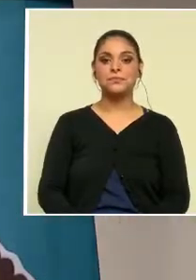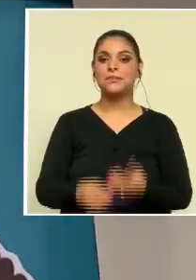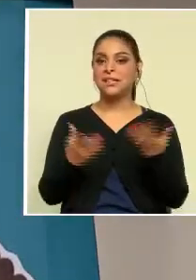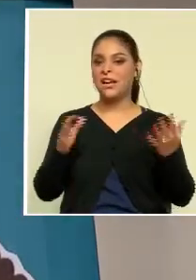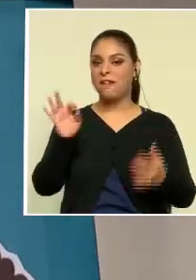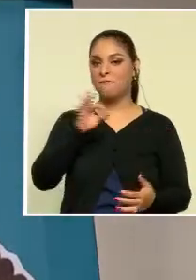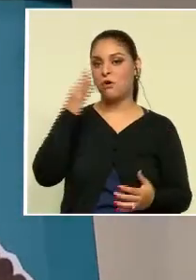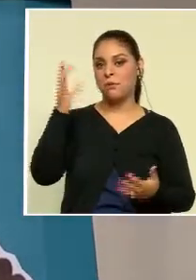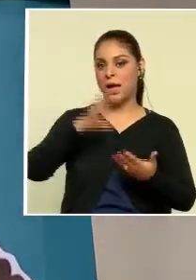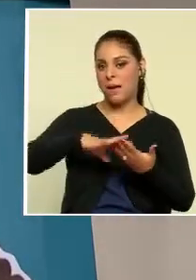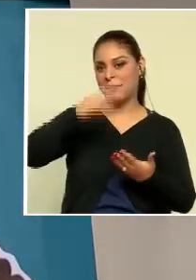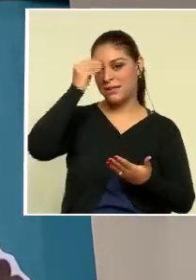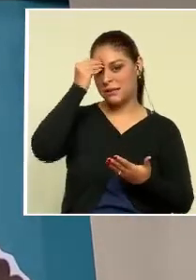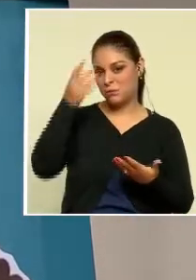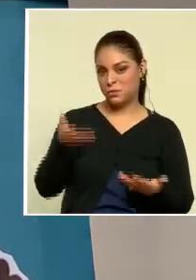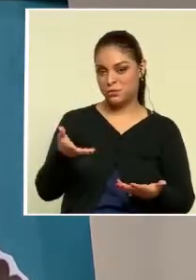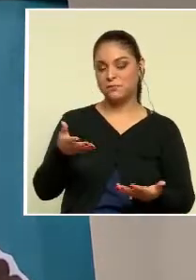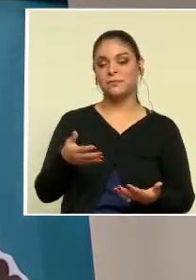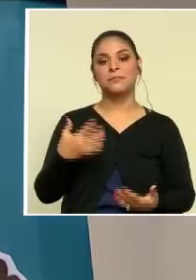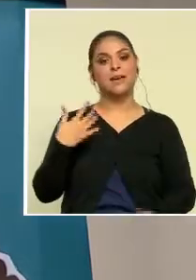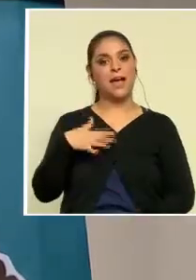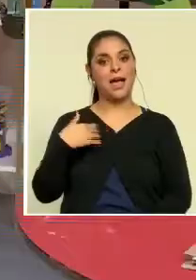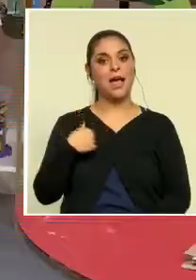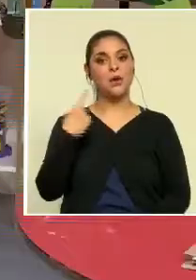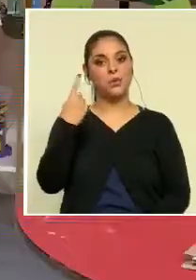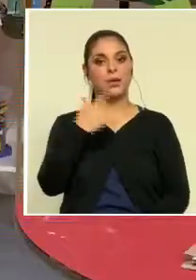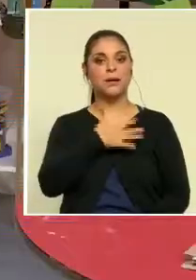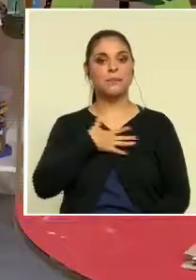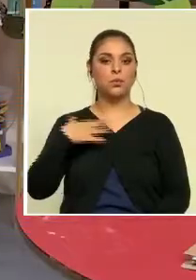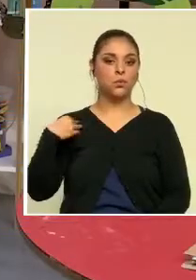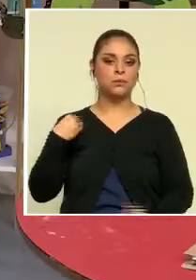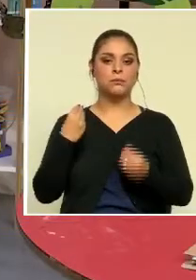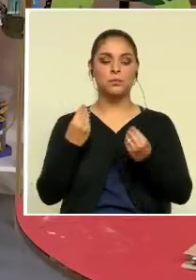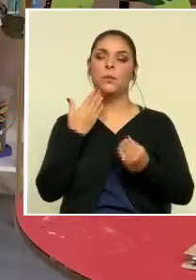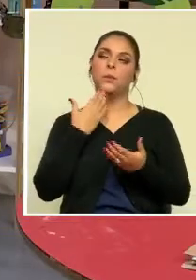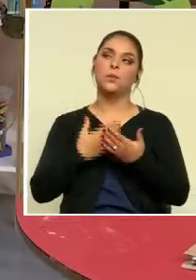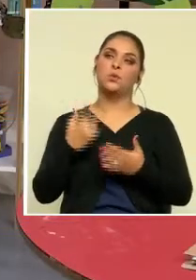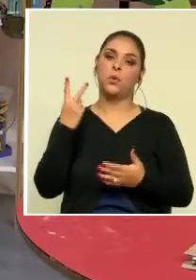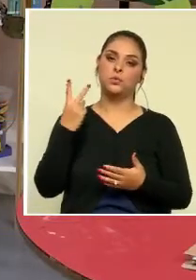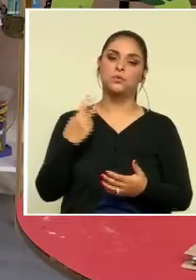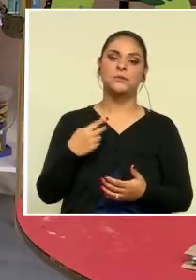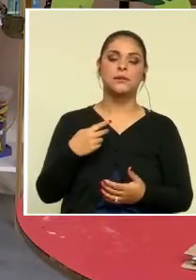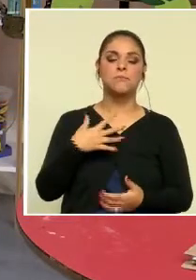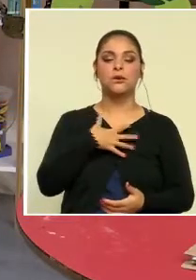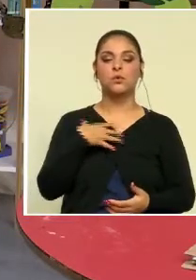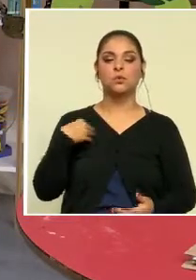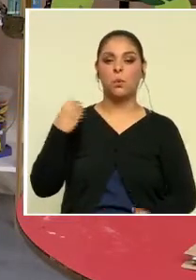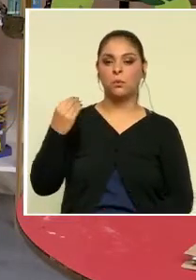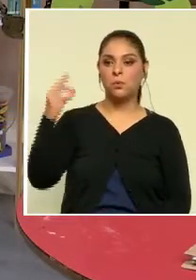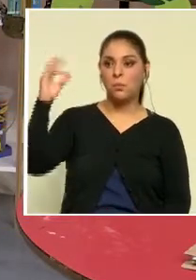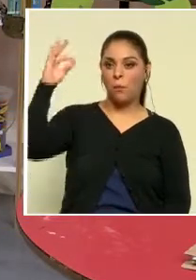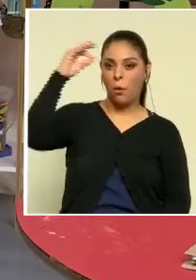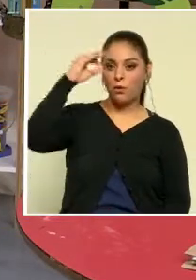lo aprendimos hoy hay una que me gusta mucho bueno dos el de la mosca